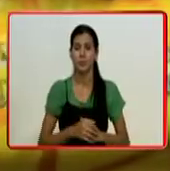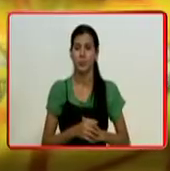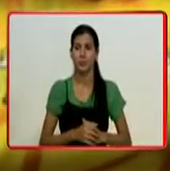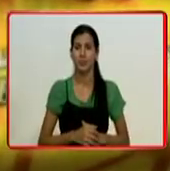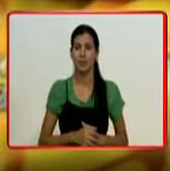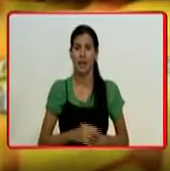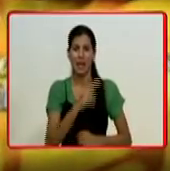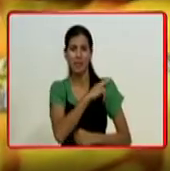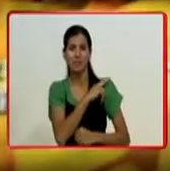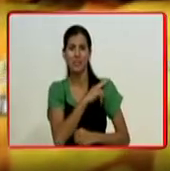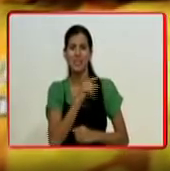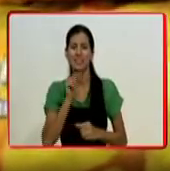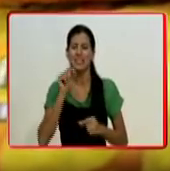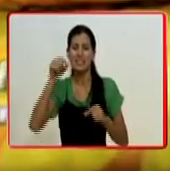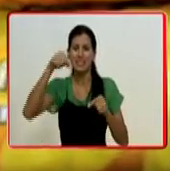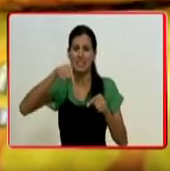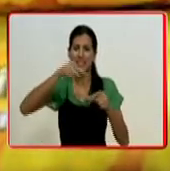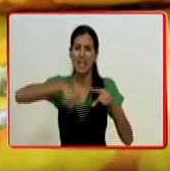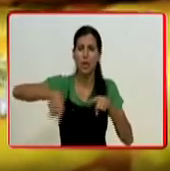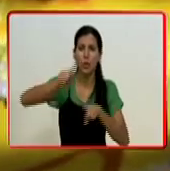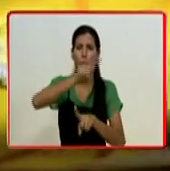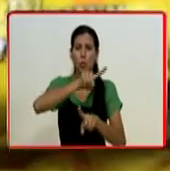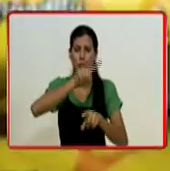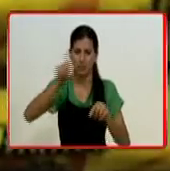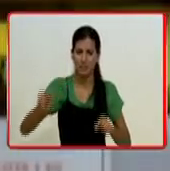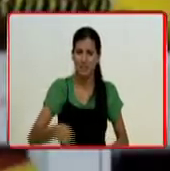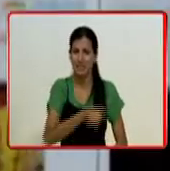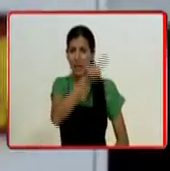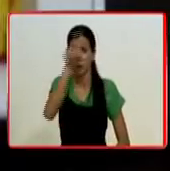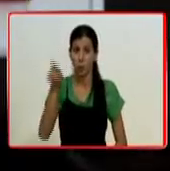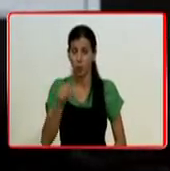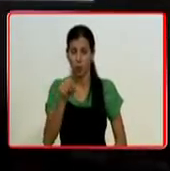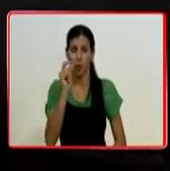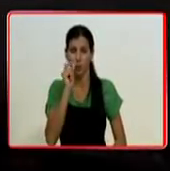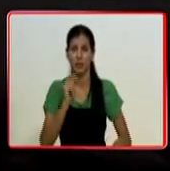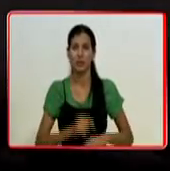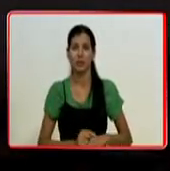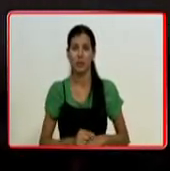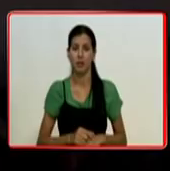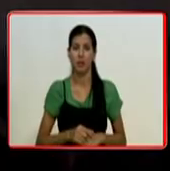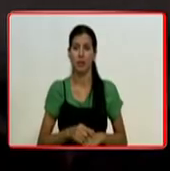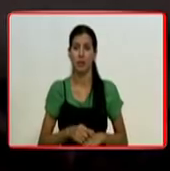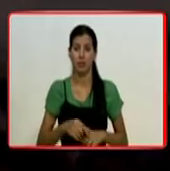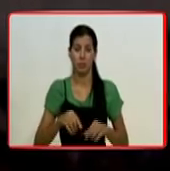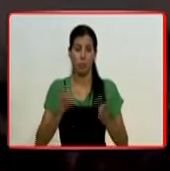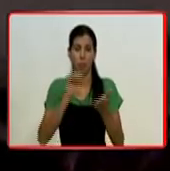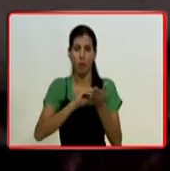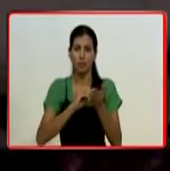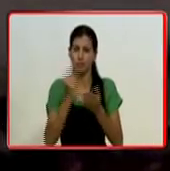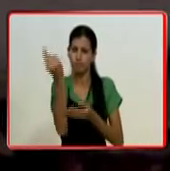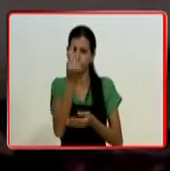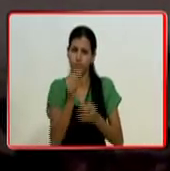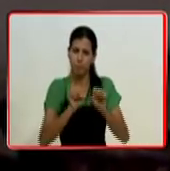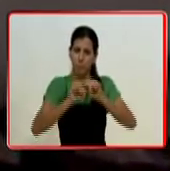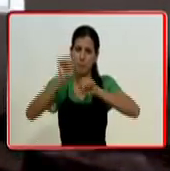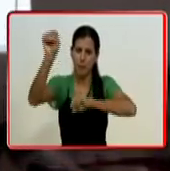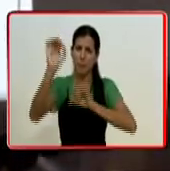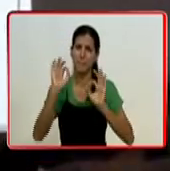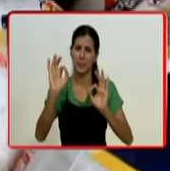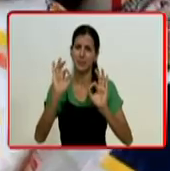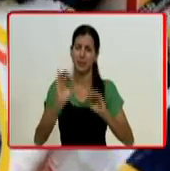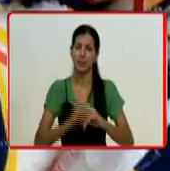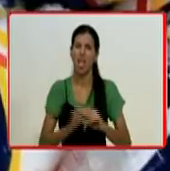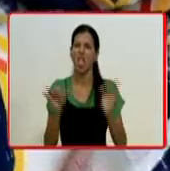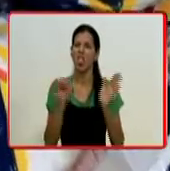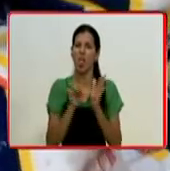jefes de círculo de luchas populares en cada una de las parroquias de Caracas está ubicando en un mapa estratégico todos los